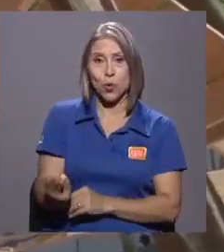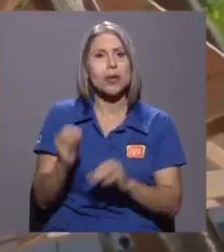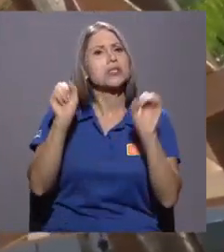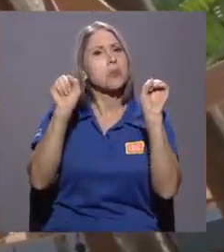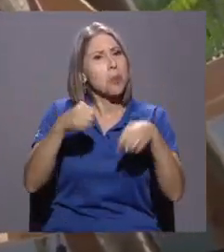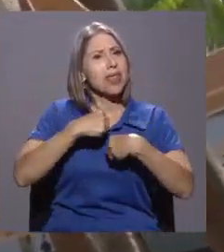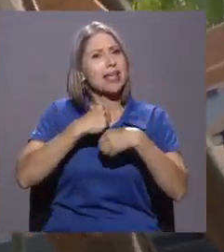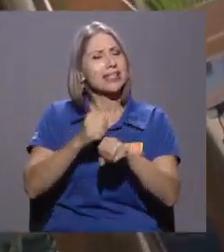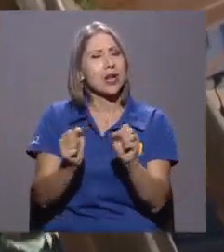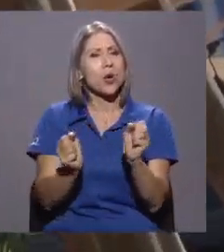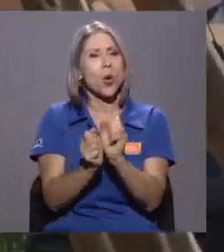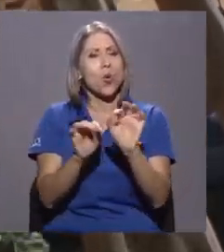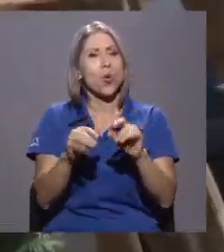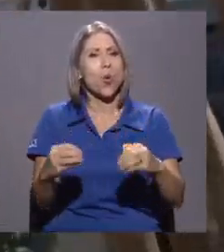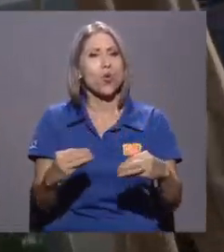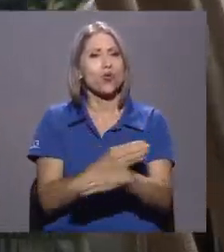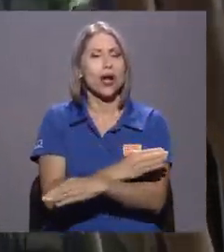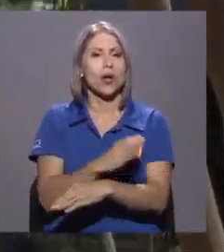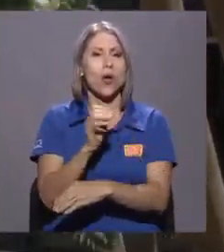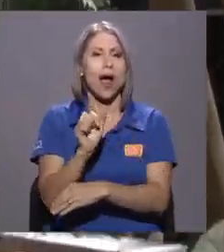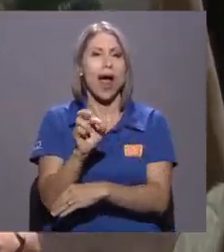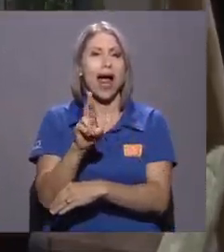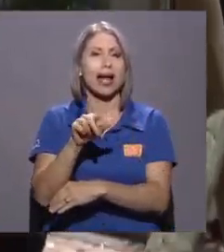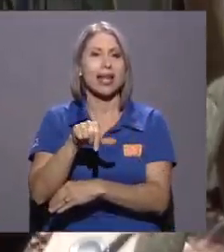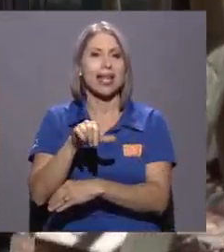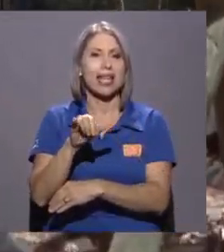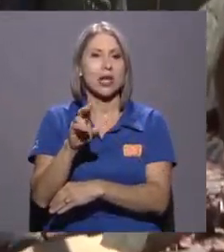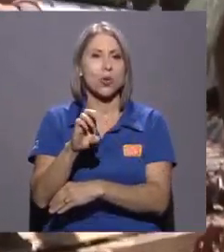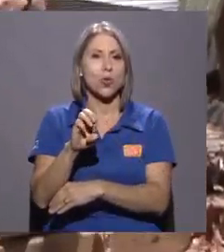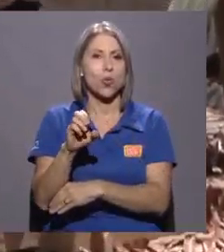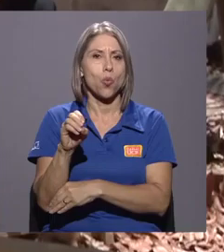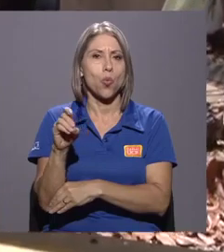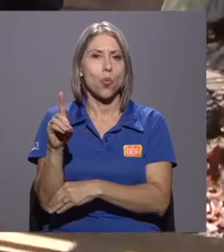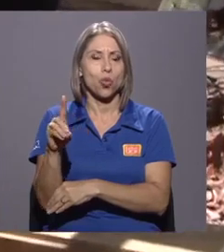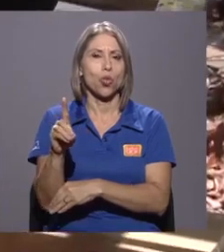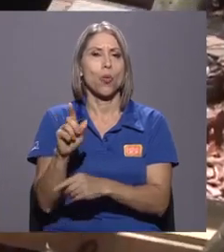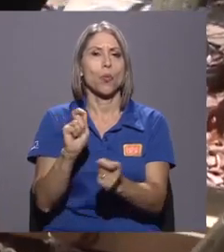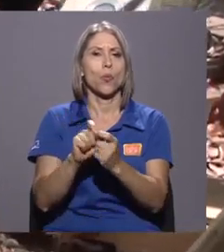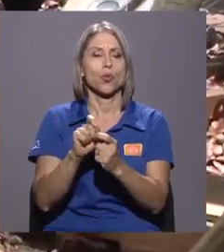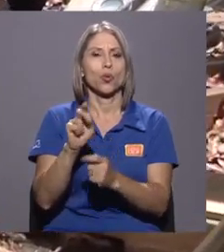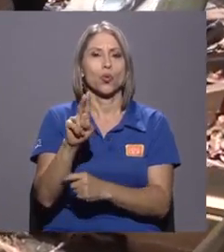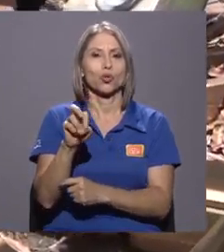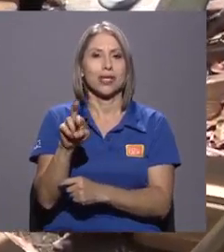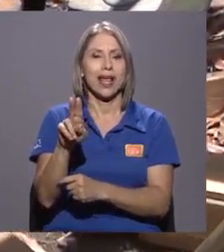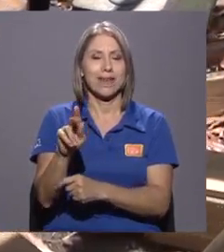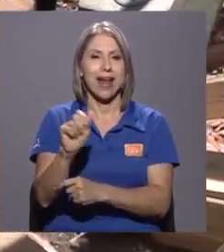hacerlo a través del correo electrónico archiwood.ucr@gmail.com.